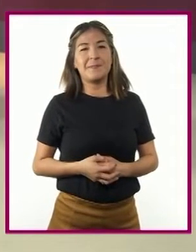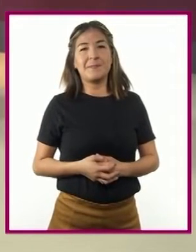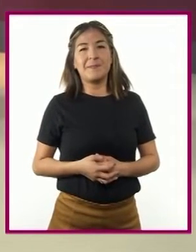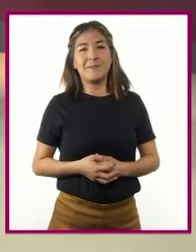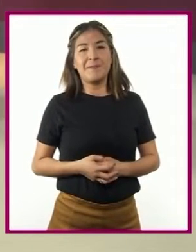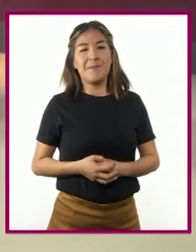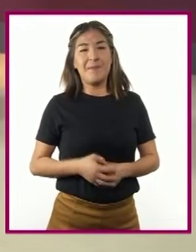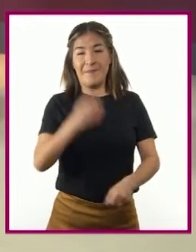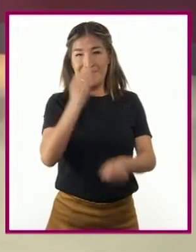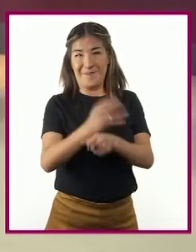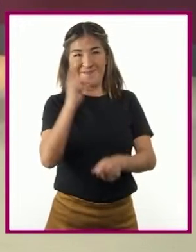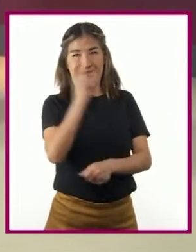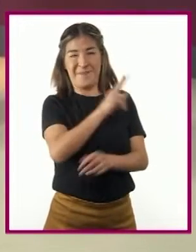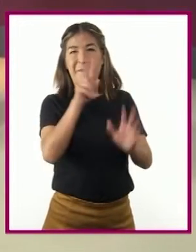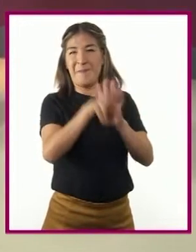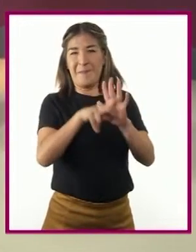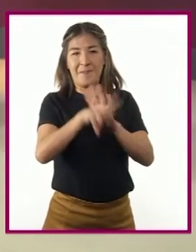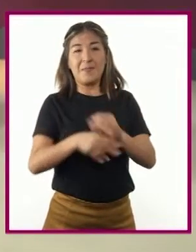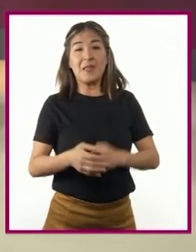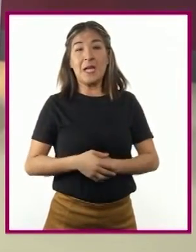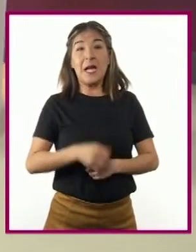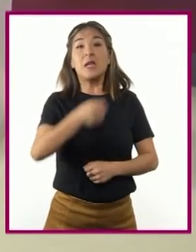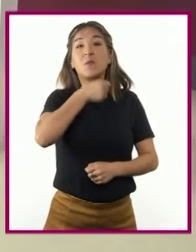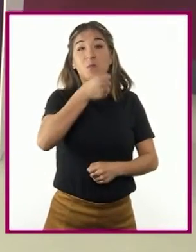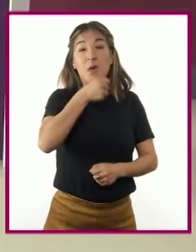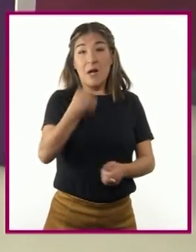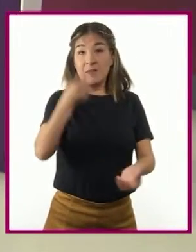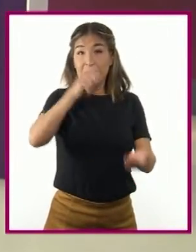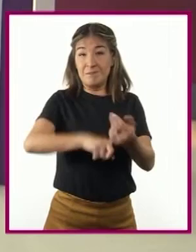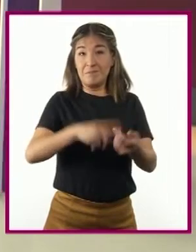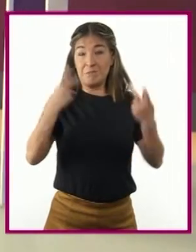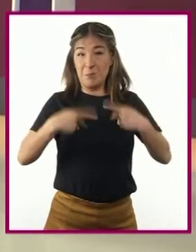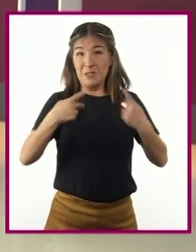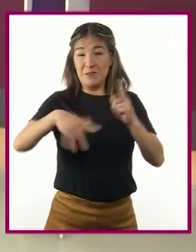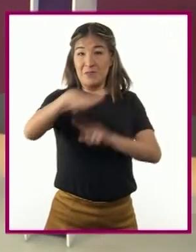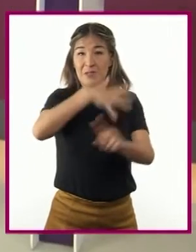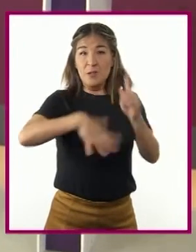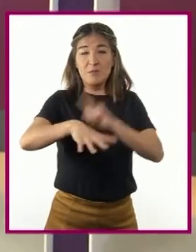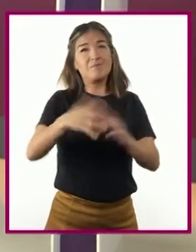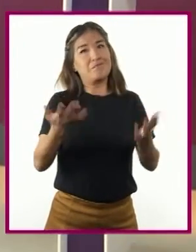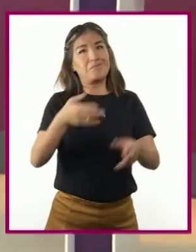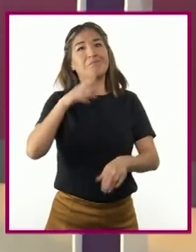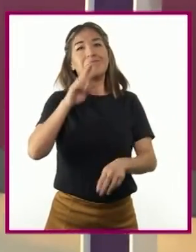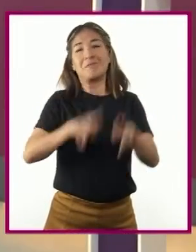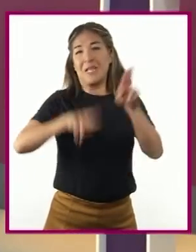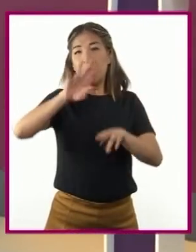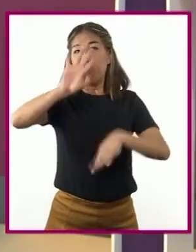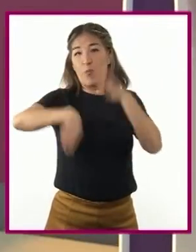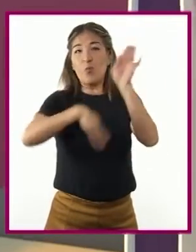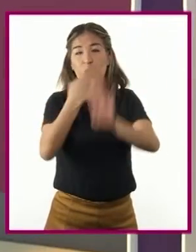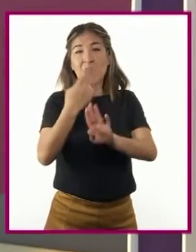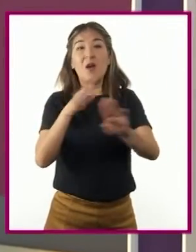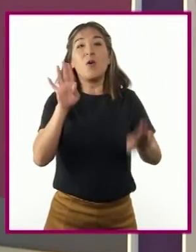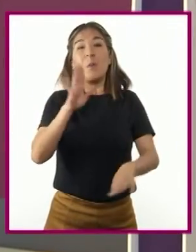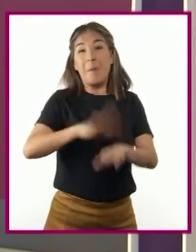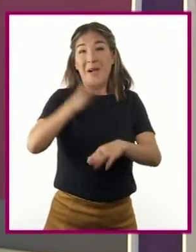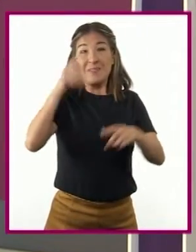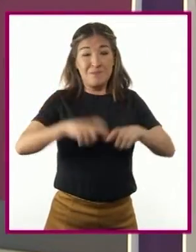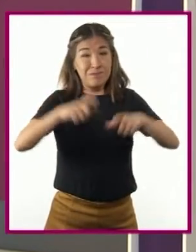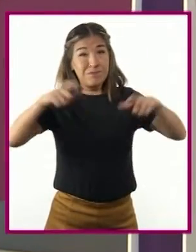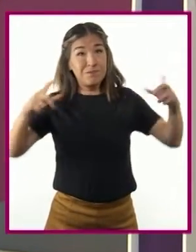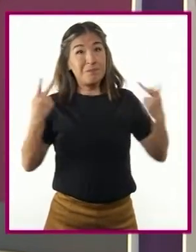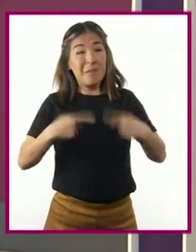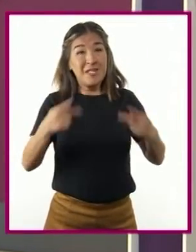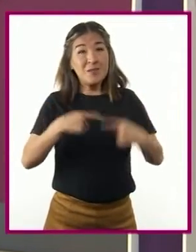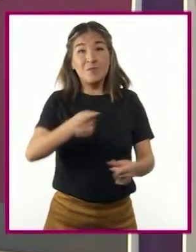Como se aprecia en el video, el envejecimiento de la población es una tendencia mundial. El aumento de personas mayores